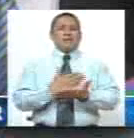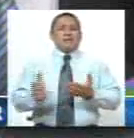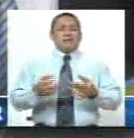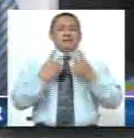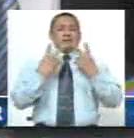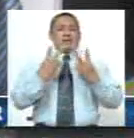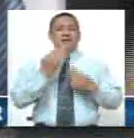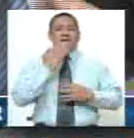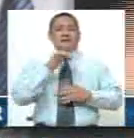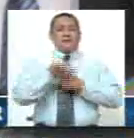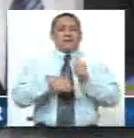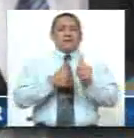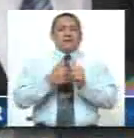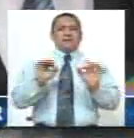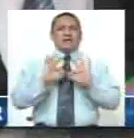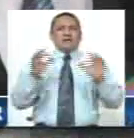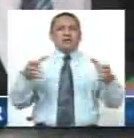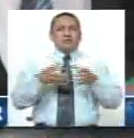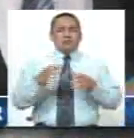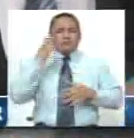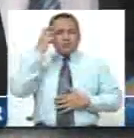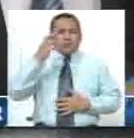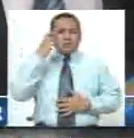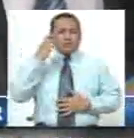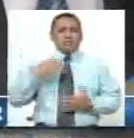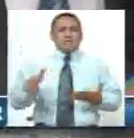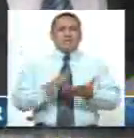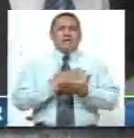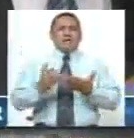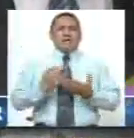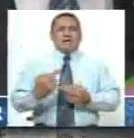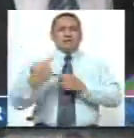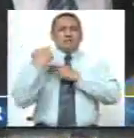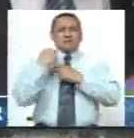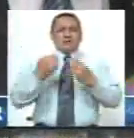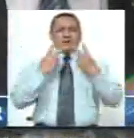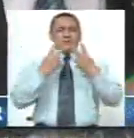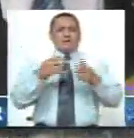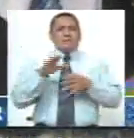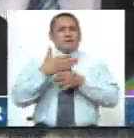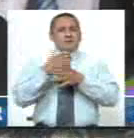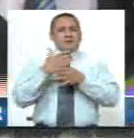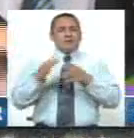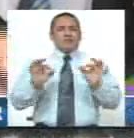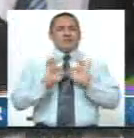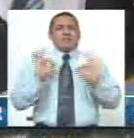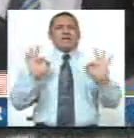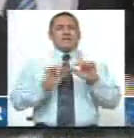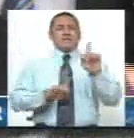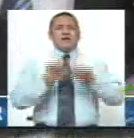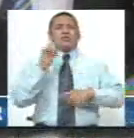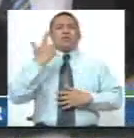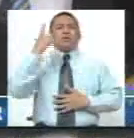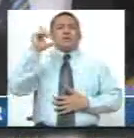la mano de ningún partido político, no haya estado la participación de